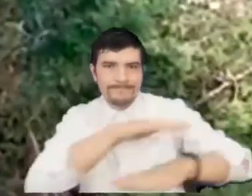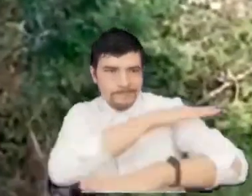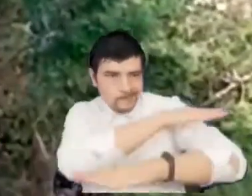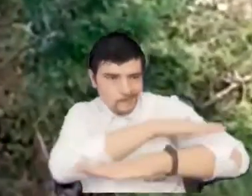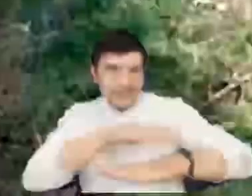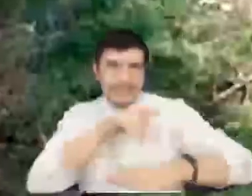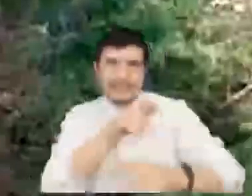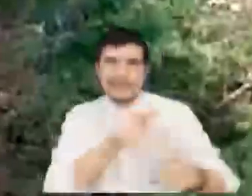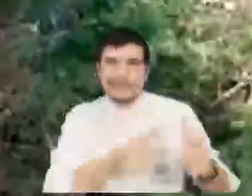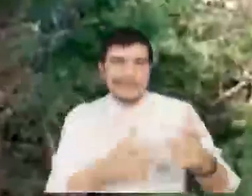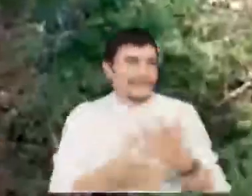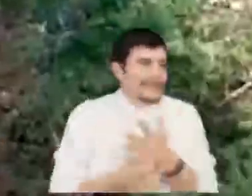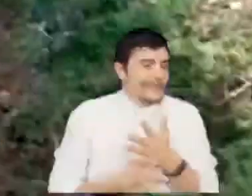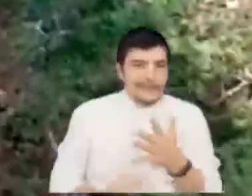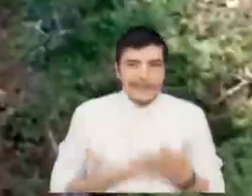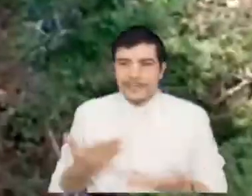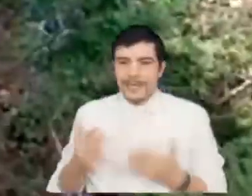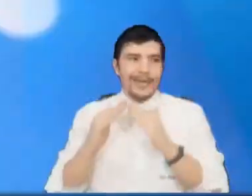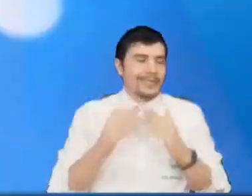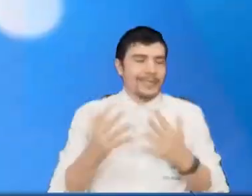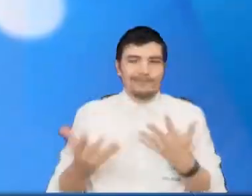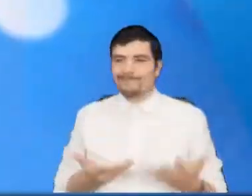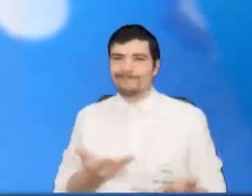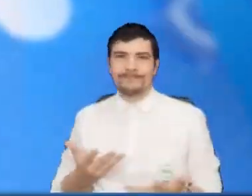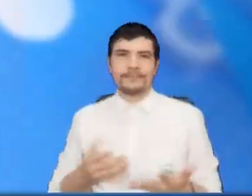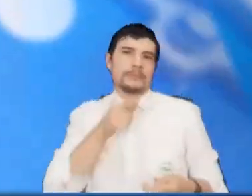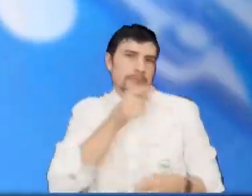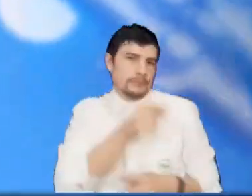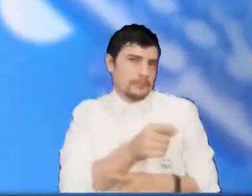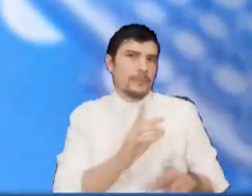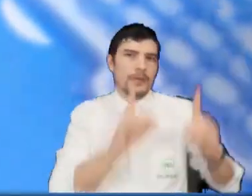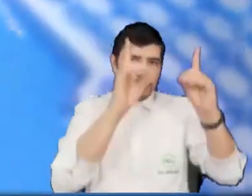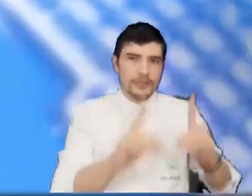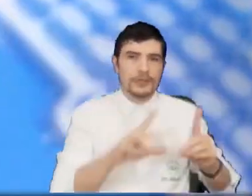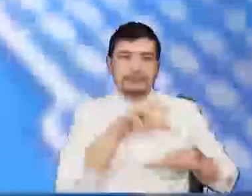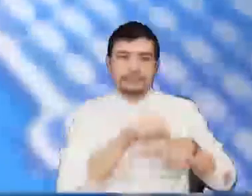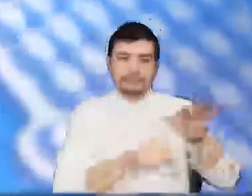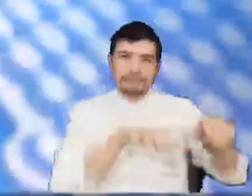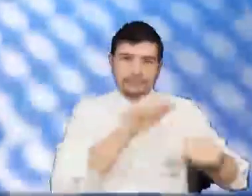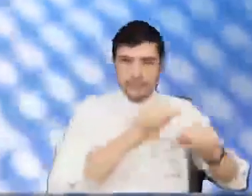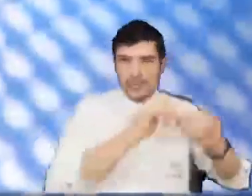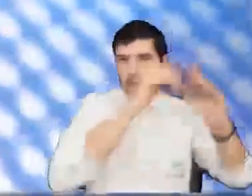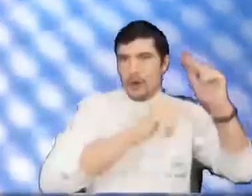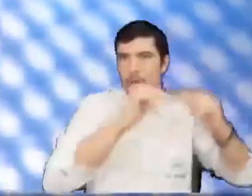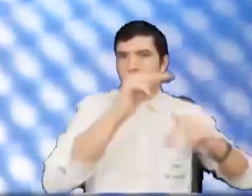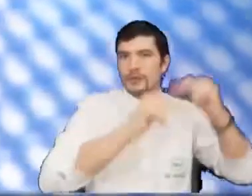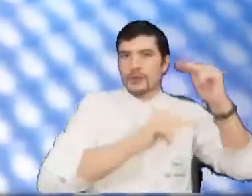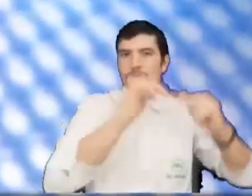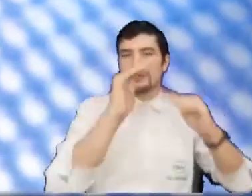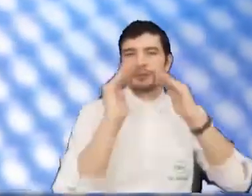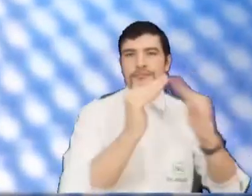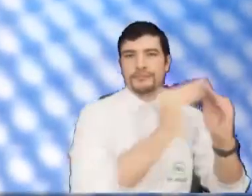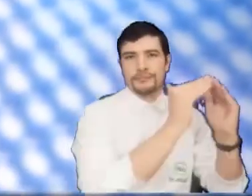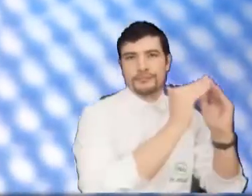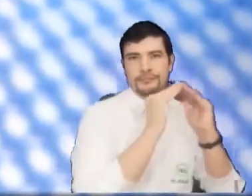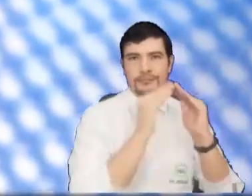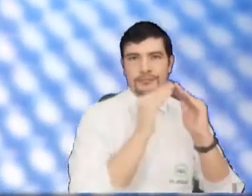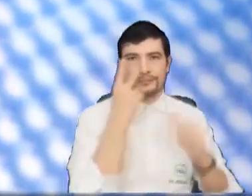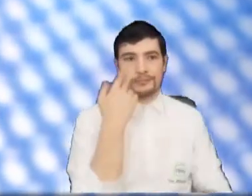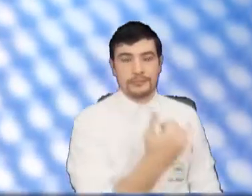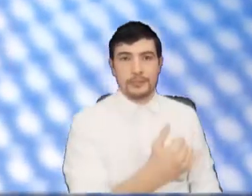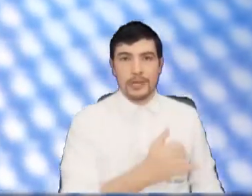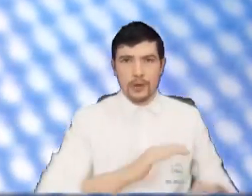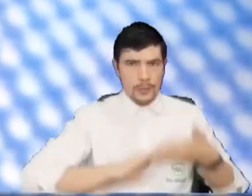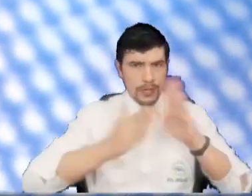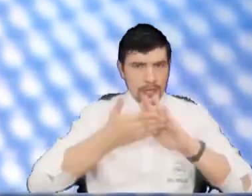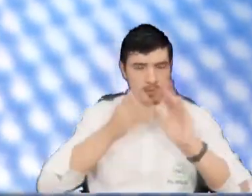El trasteo de palos y tejas en un lote cercano al conjunto residencial Altos de la Playa alertó a la comunidad sobre la posible invasión